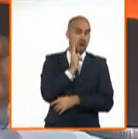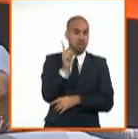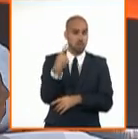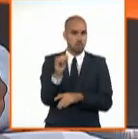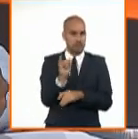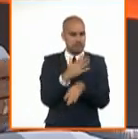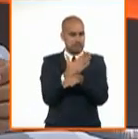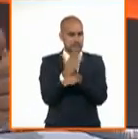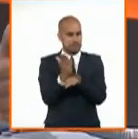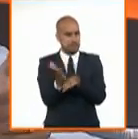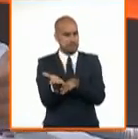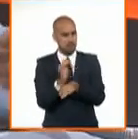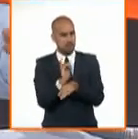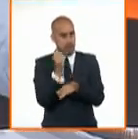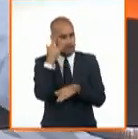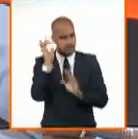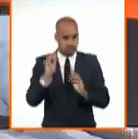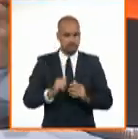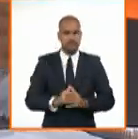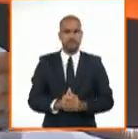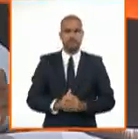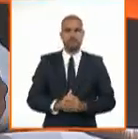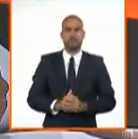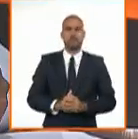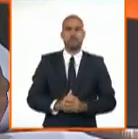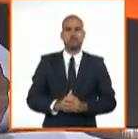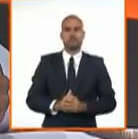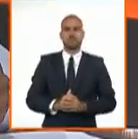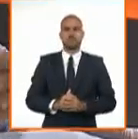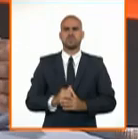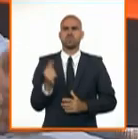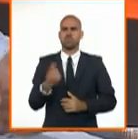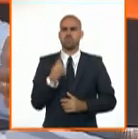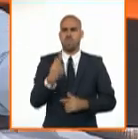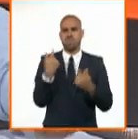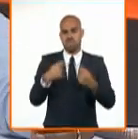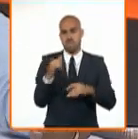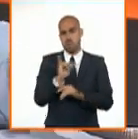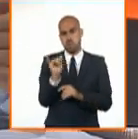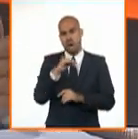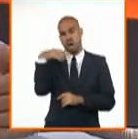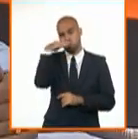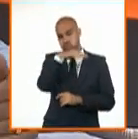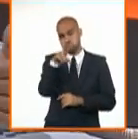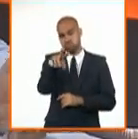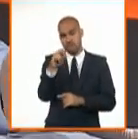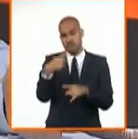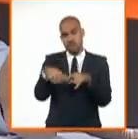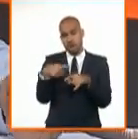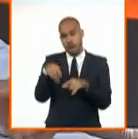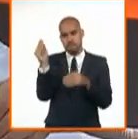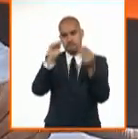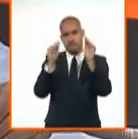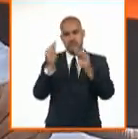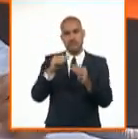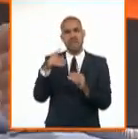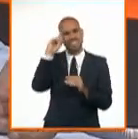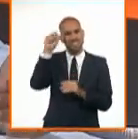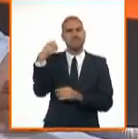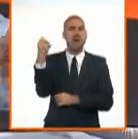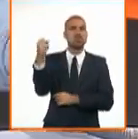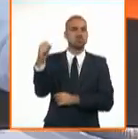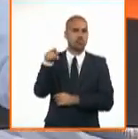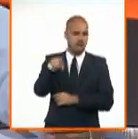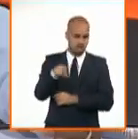prolongar a la casa dígase que nosotros tenemos que modernizar los sistemas de control automático en muchos de los bloques que hoy